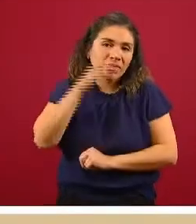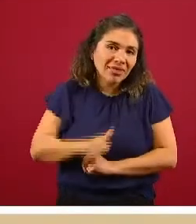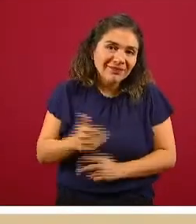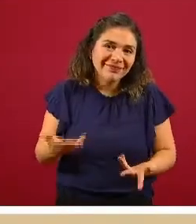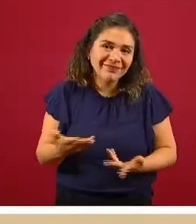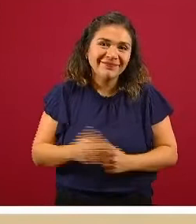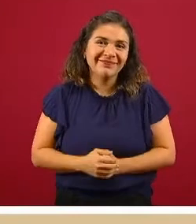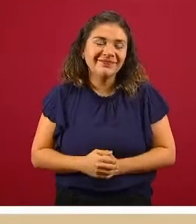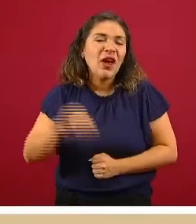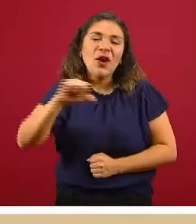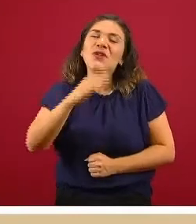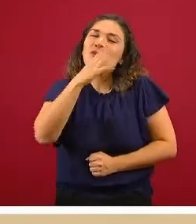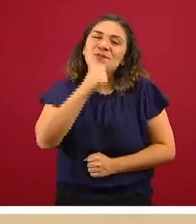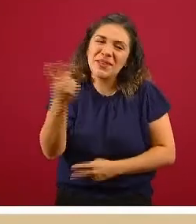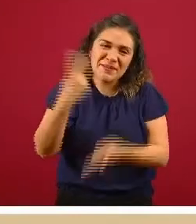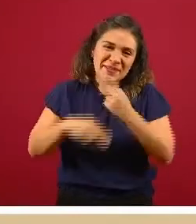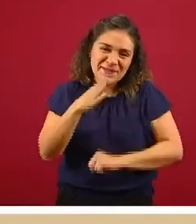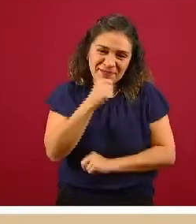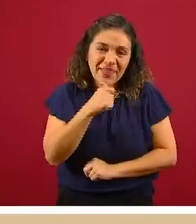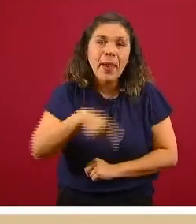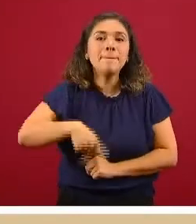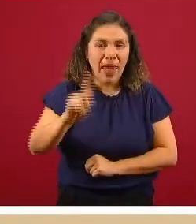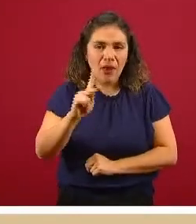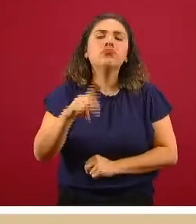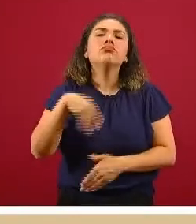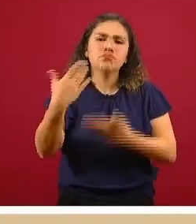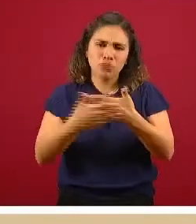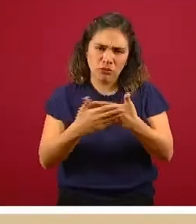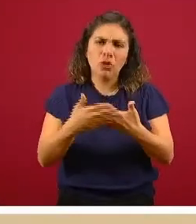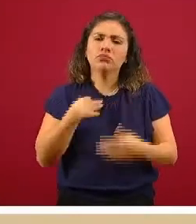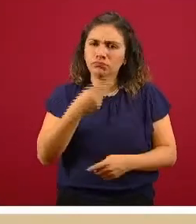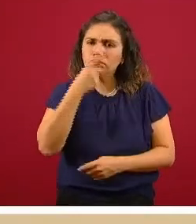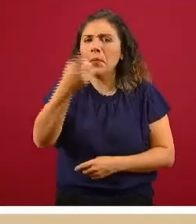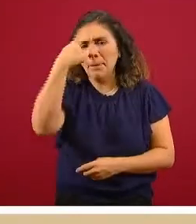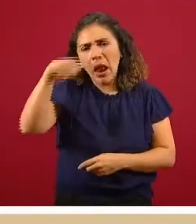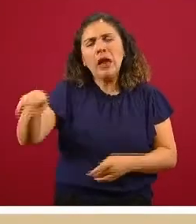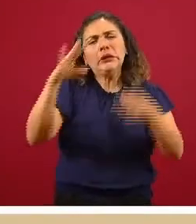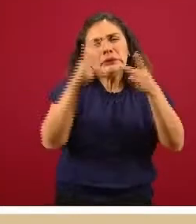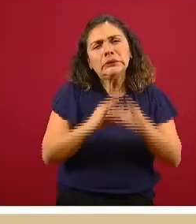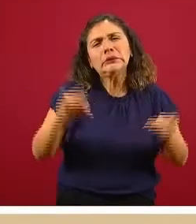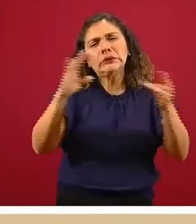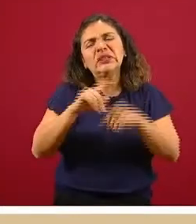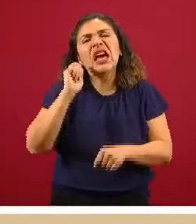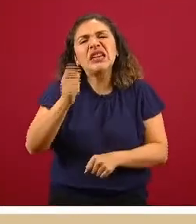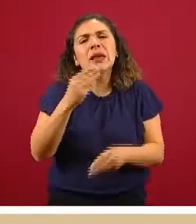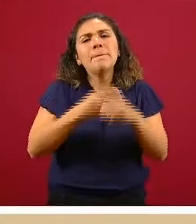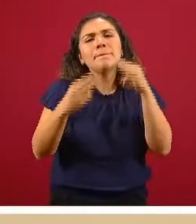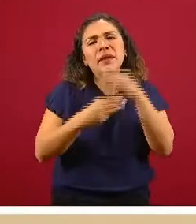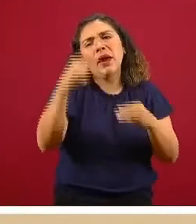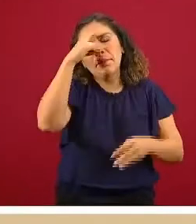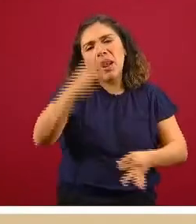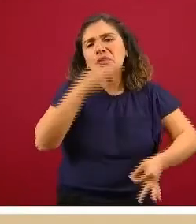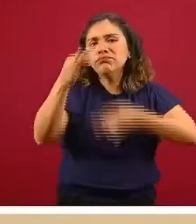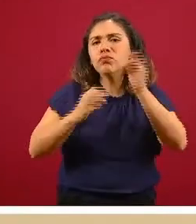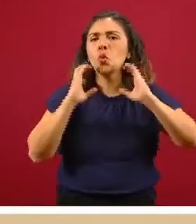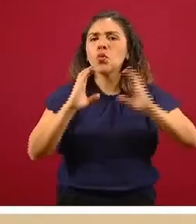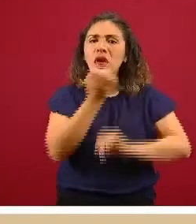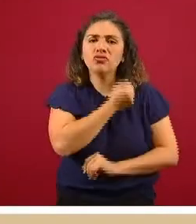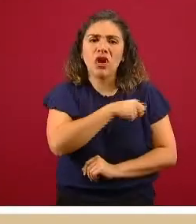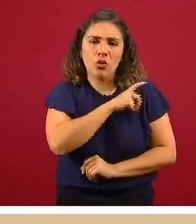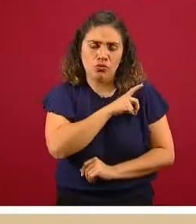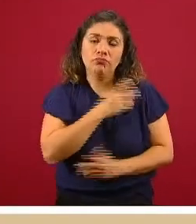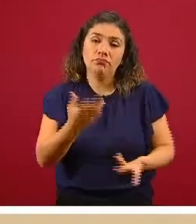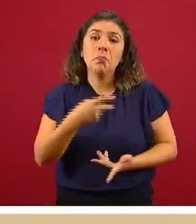crean. Hoy no pudo venir, pero lo vamos a convocar para que nos lleve por todo el repertorio del material de promoción de la salud.